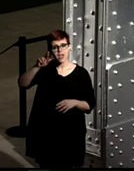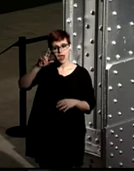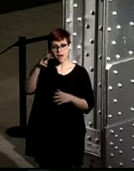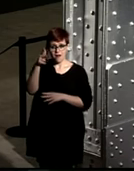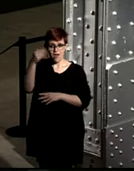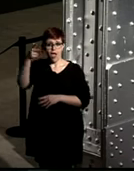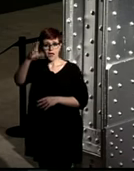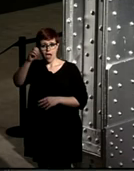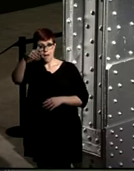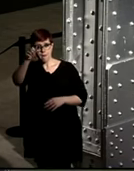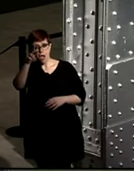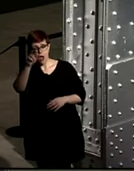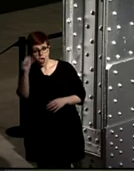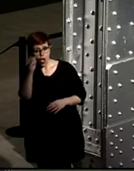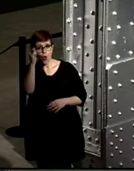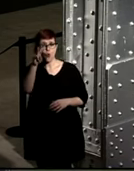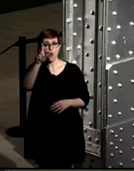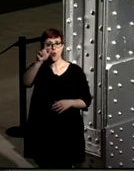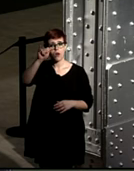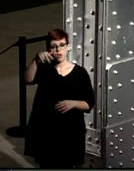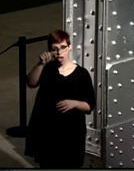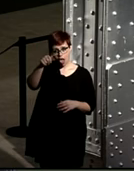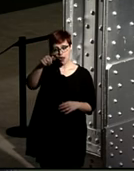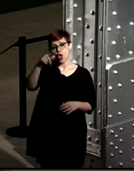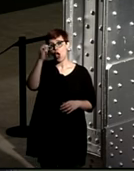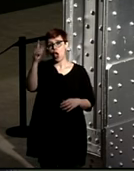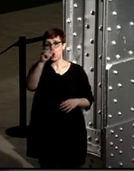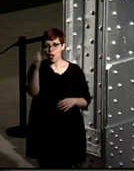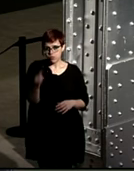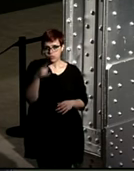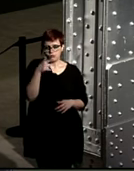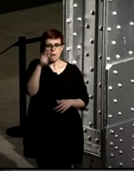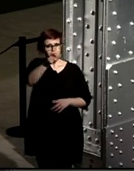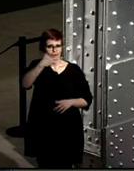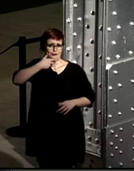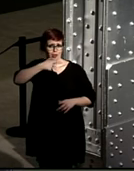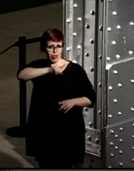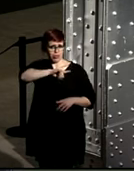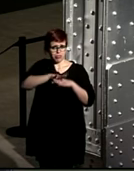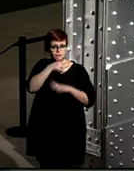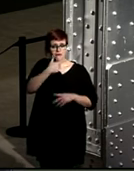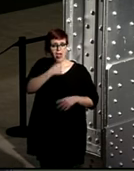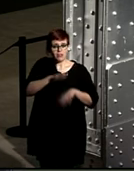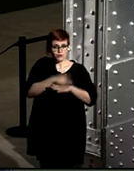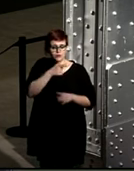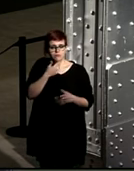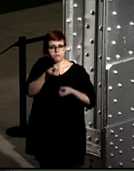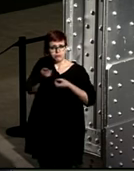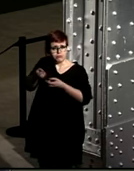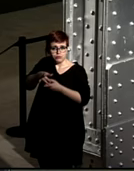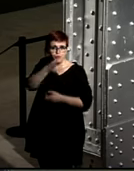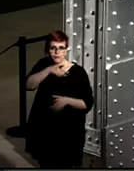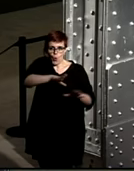con la que he trabajado mucho, que entienden lo que quiero hacer muy rápidamente y tienen la valentía sobre todo de tratar